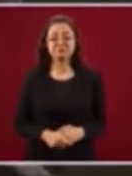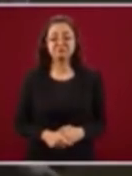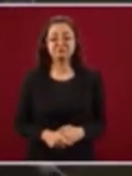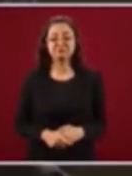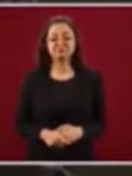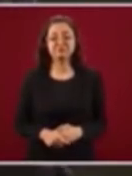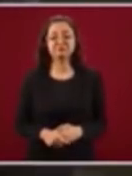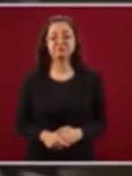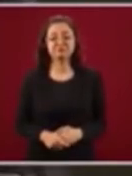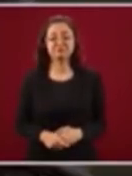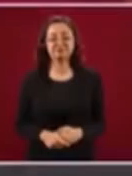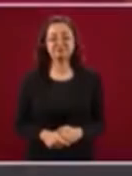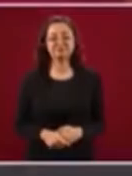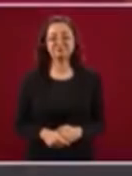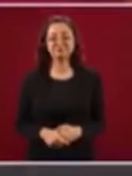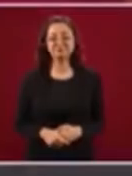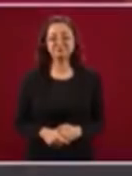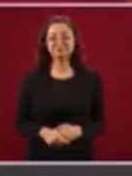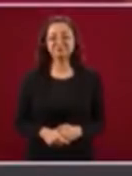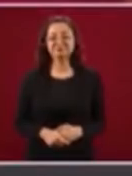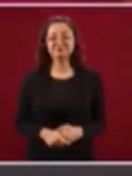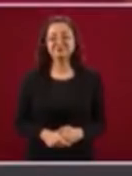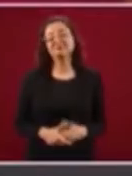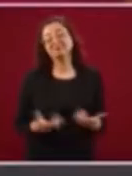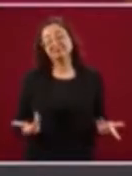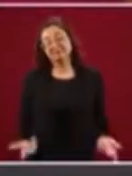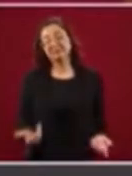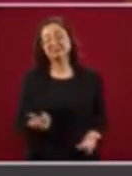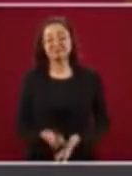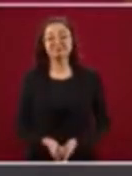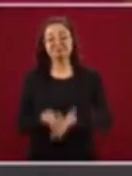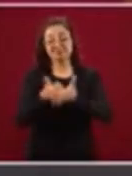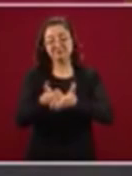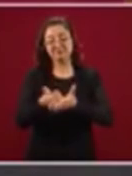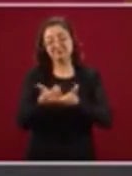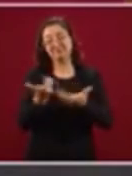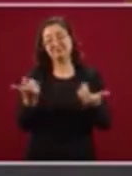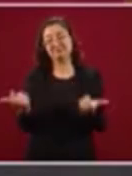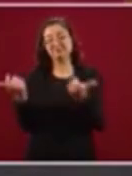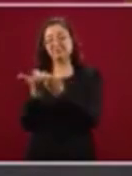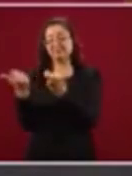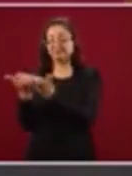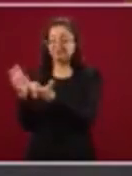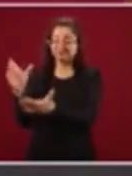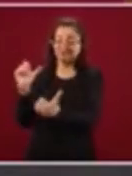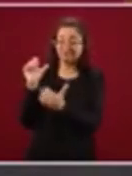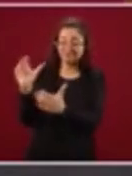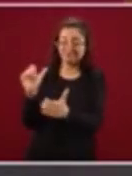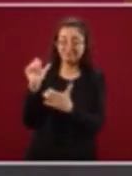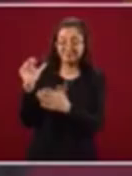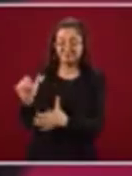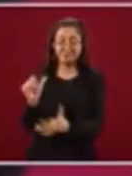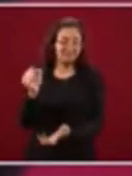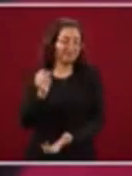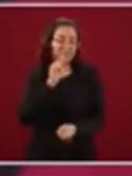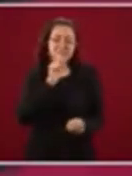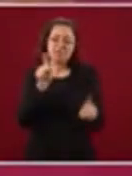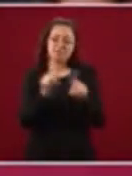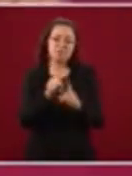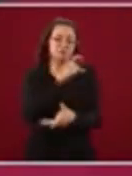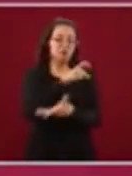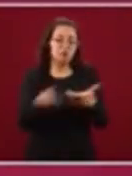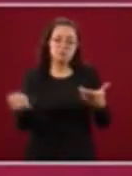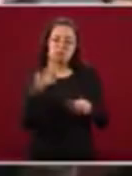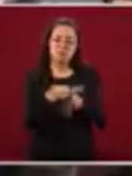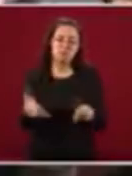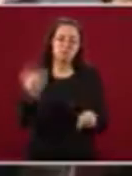ayuda, porque también el dinero sería para equipos médicos, para lo